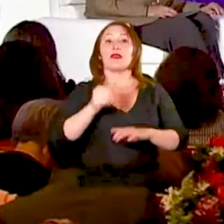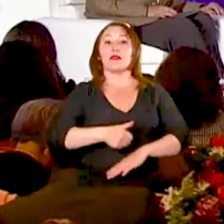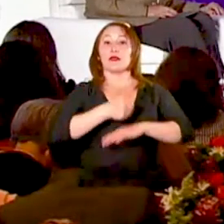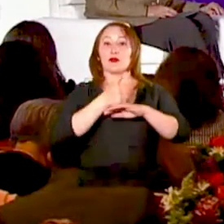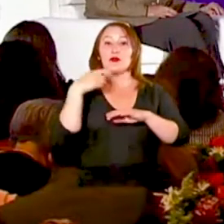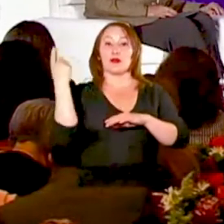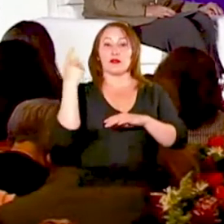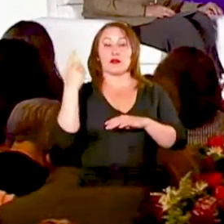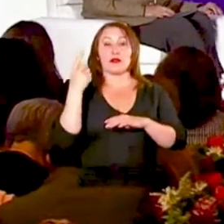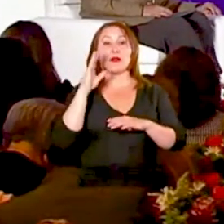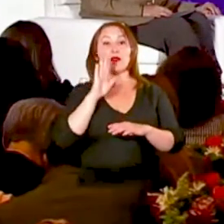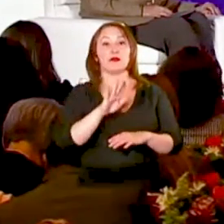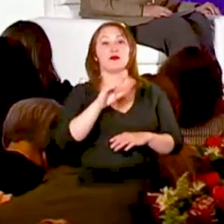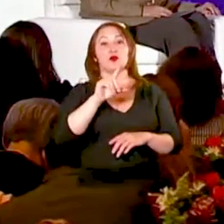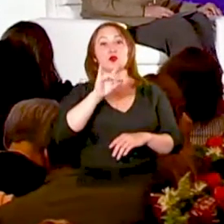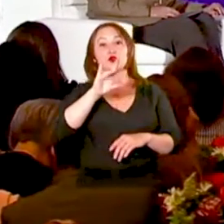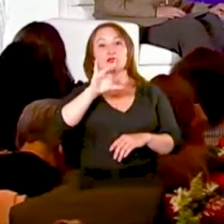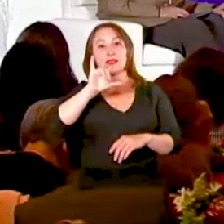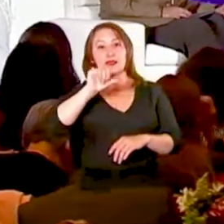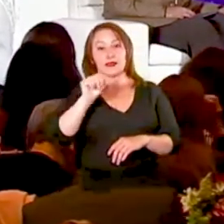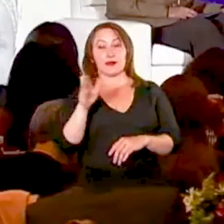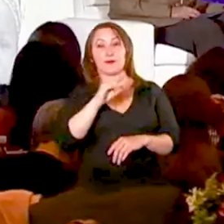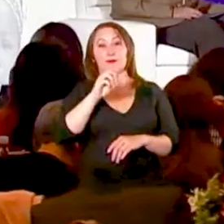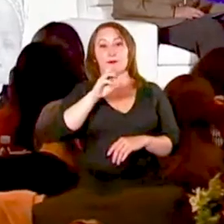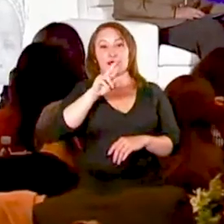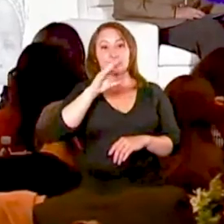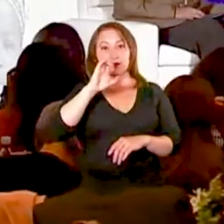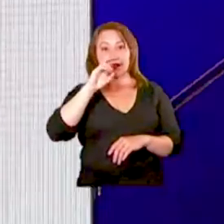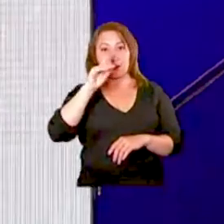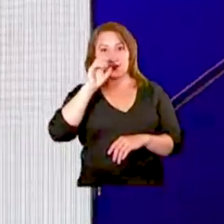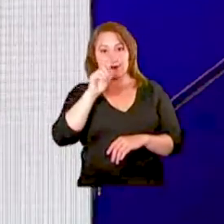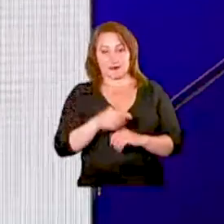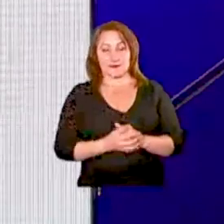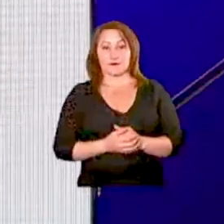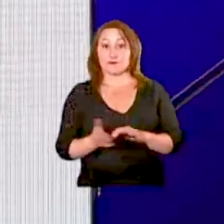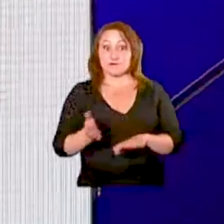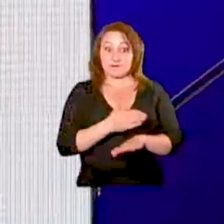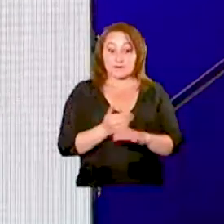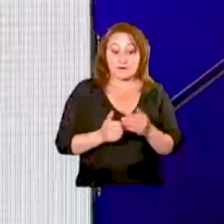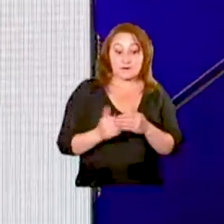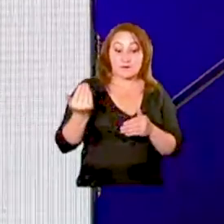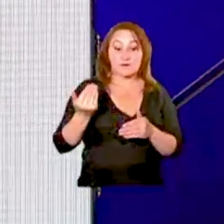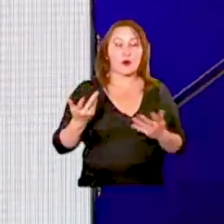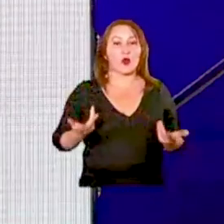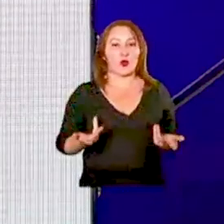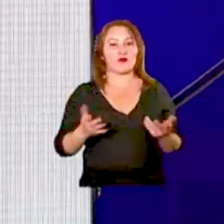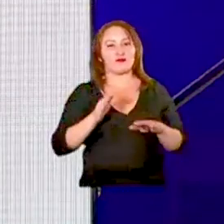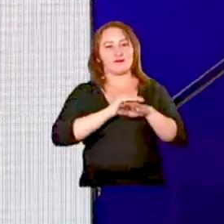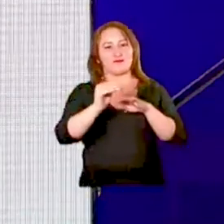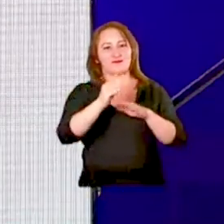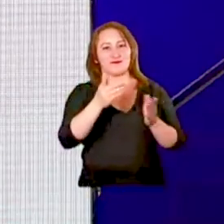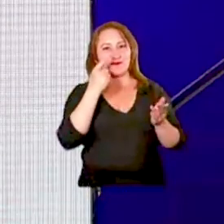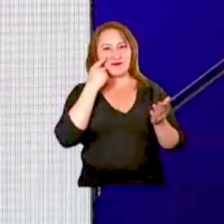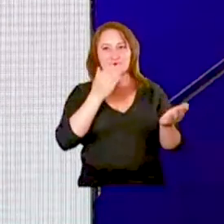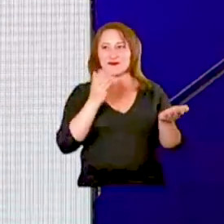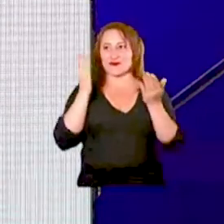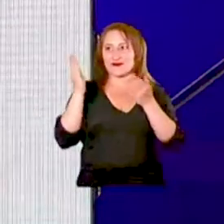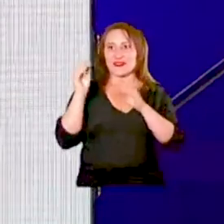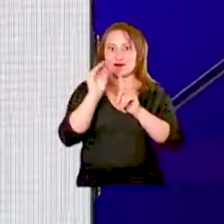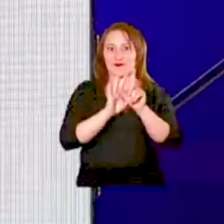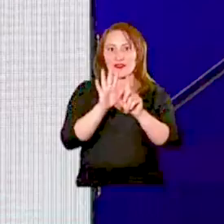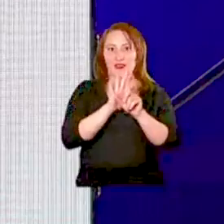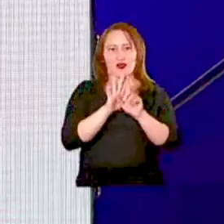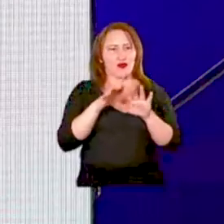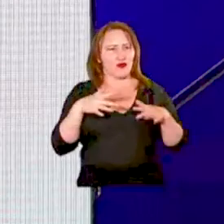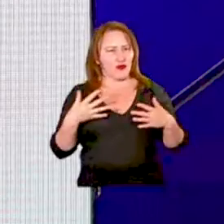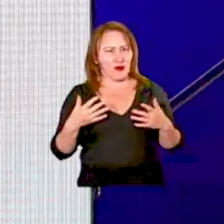Especiales, Lucila Mercedes Vidal Luque. Pero antes de dar inicio al panel, los invito a ver el siguiente video que da